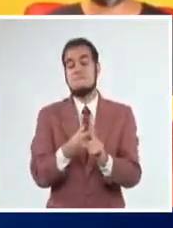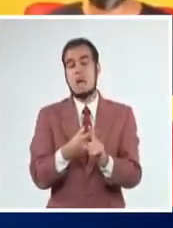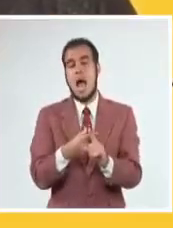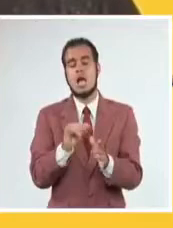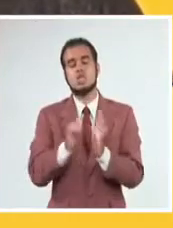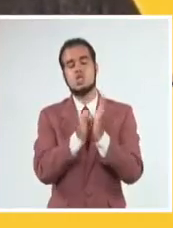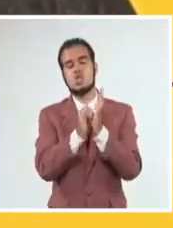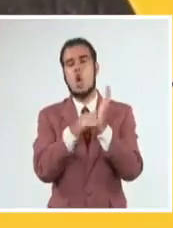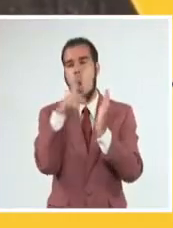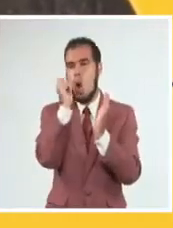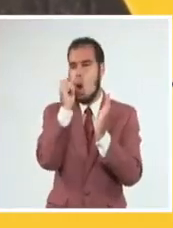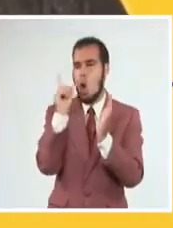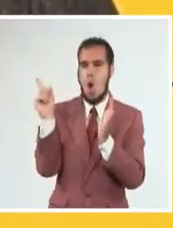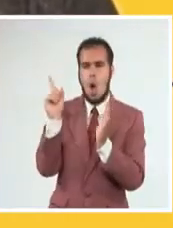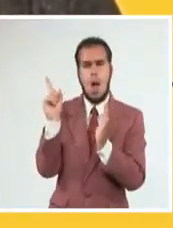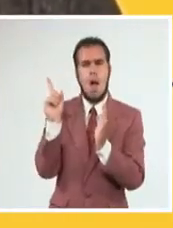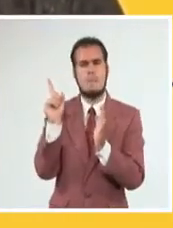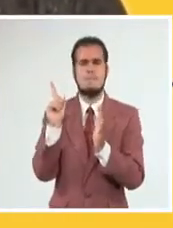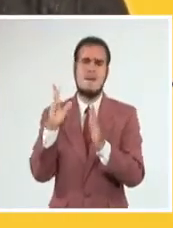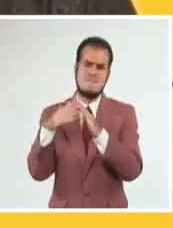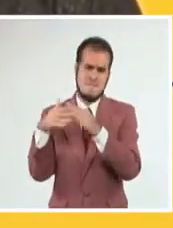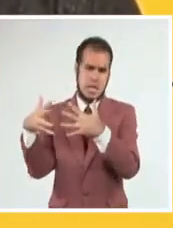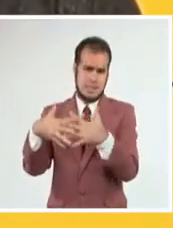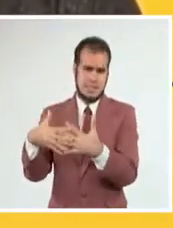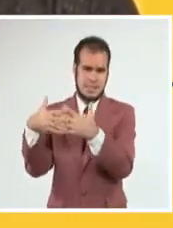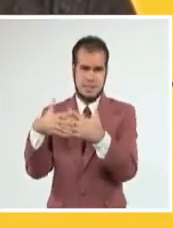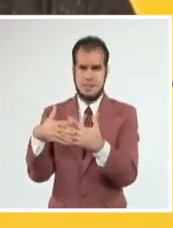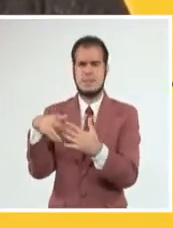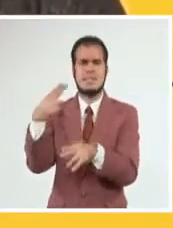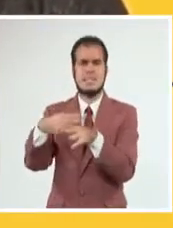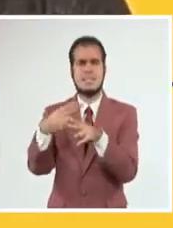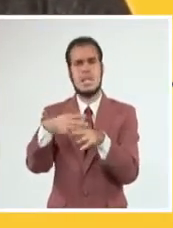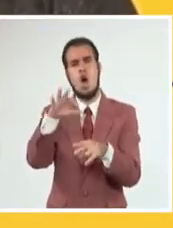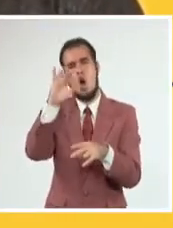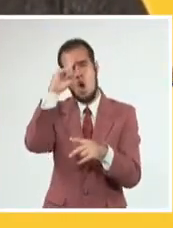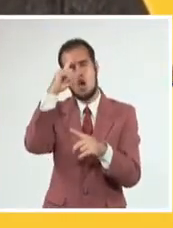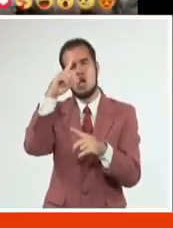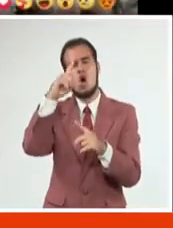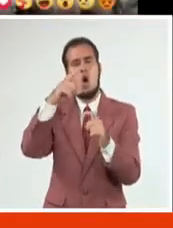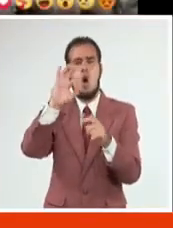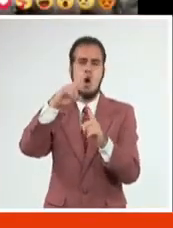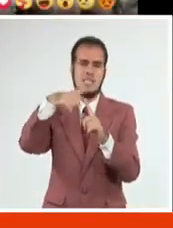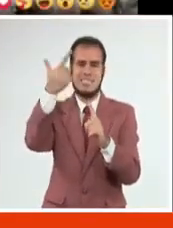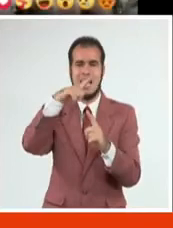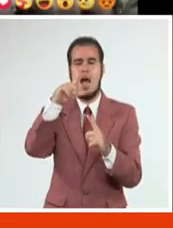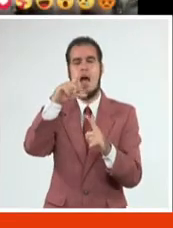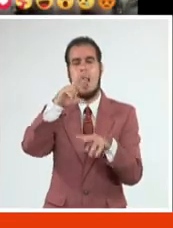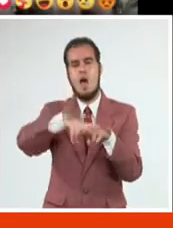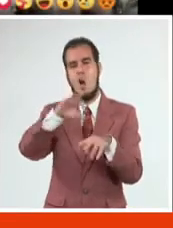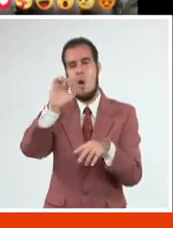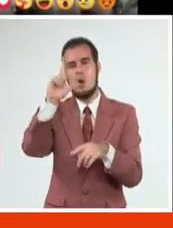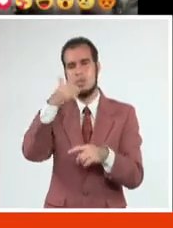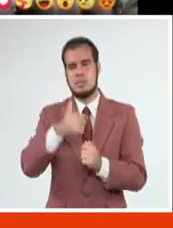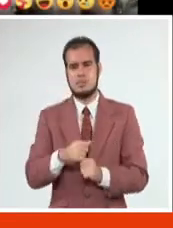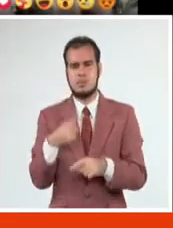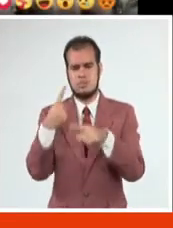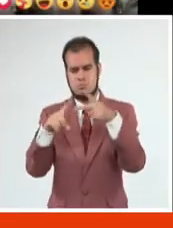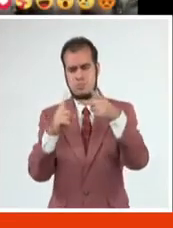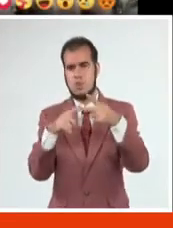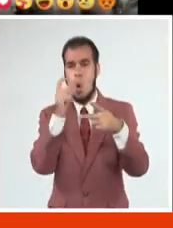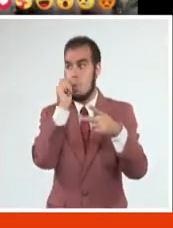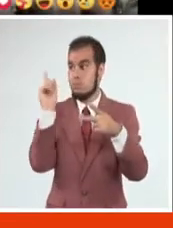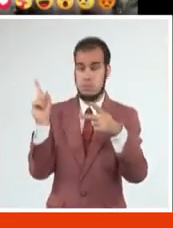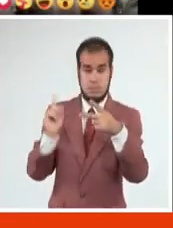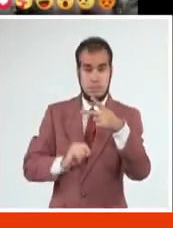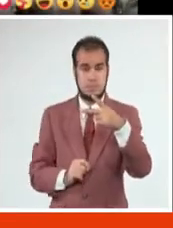cubano radicado en Estados Unidos, Alexander Otaola Casals, Alex Otaola, el líder del proyecto Somos Más,